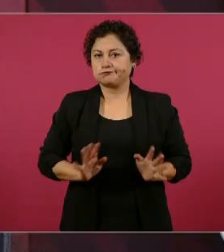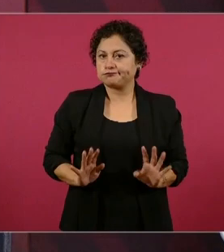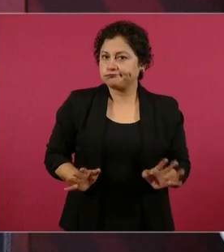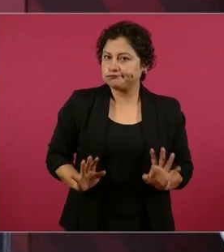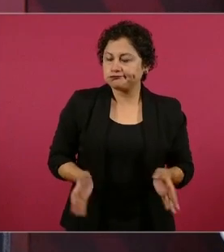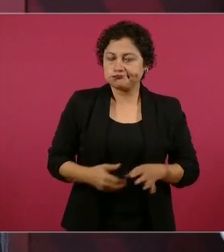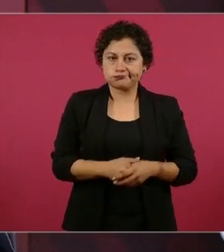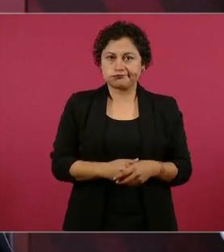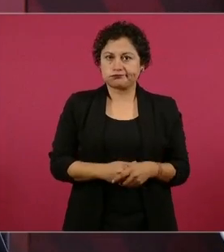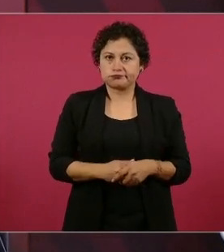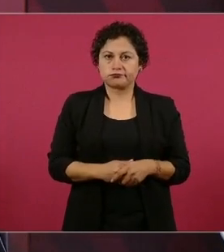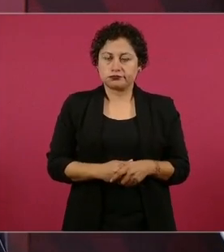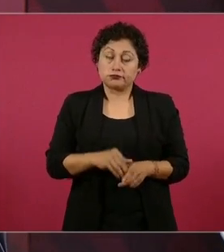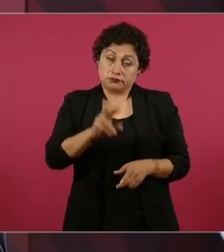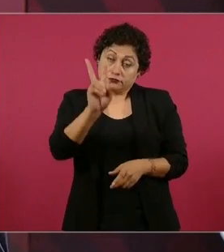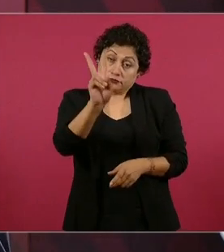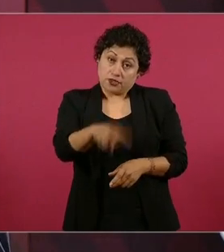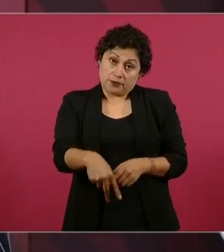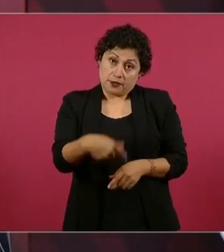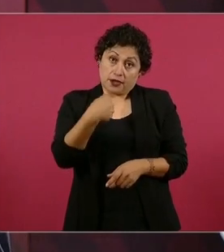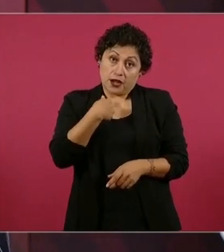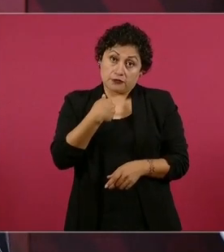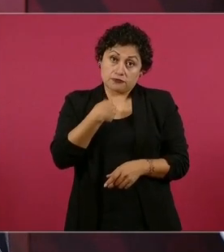lo que celebro